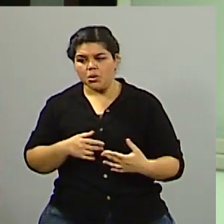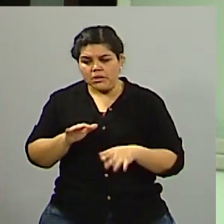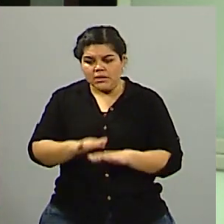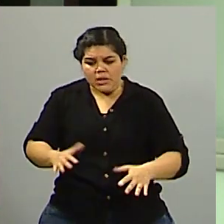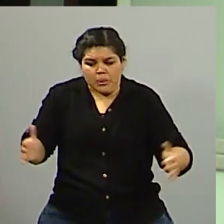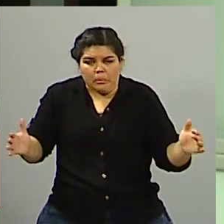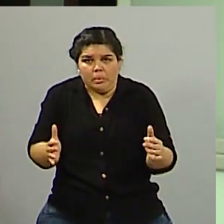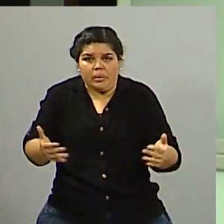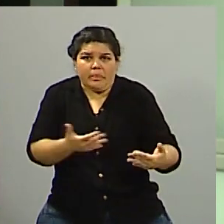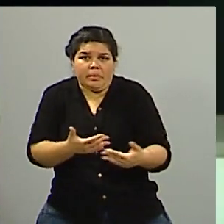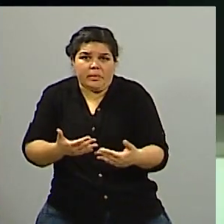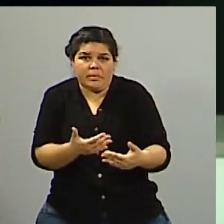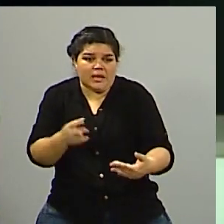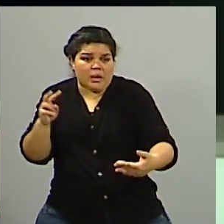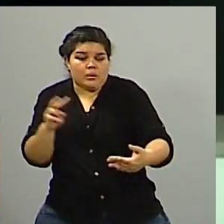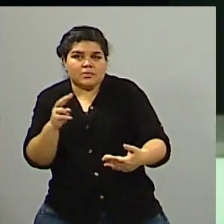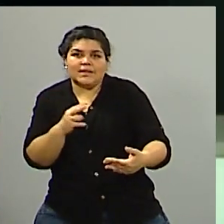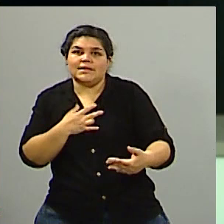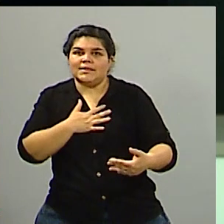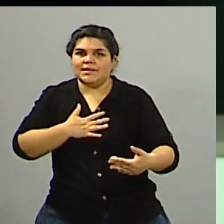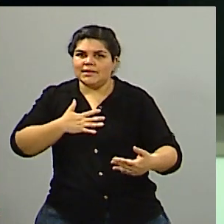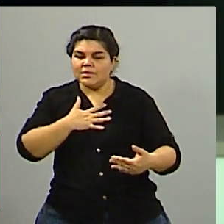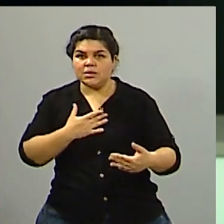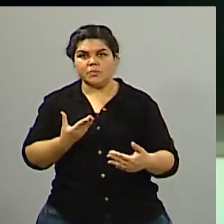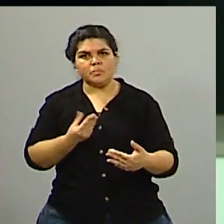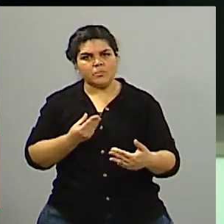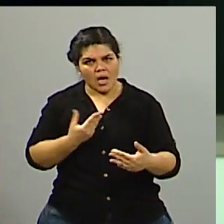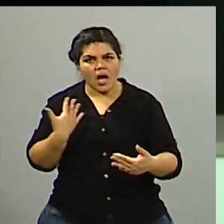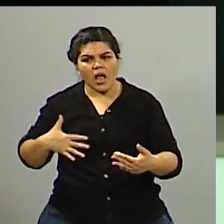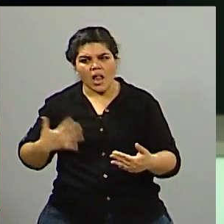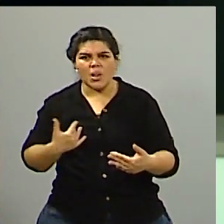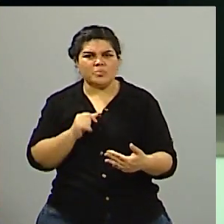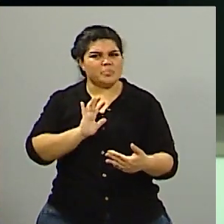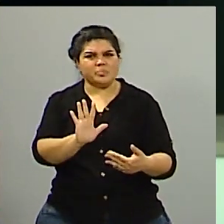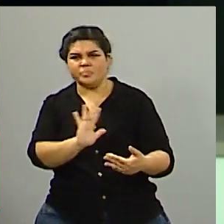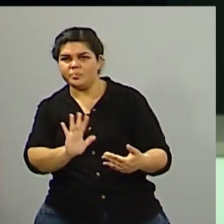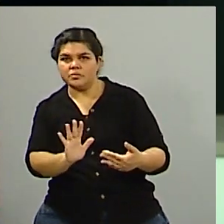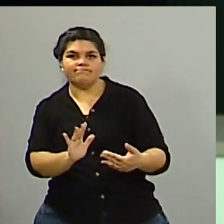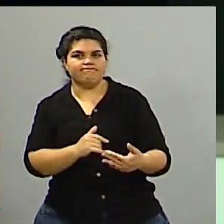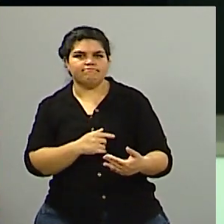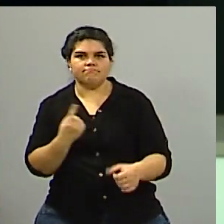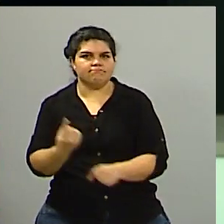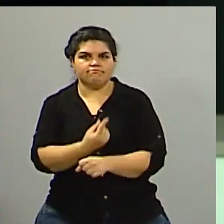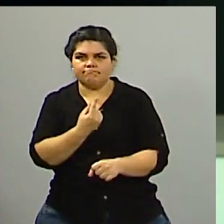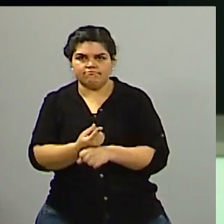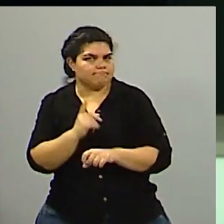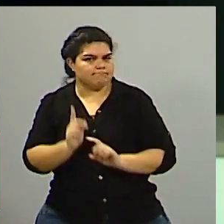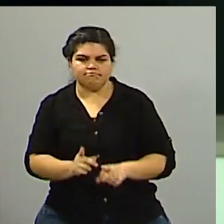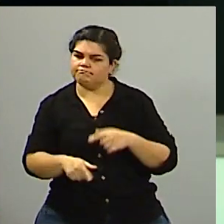ellos, Claro que como sí. personas adultas, no se sienten capacitados para esa demanda, ¿no? Exactamente, porque incluso los mismos niños de